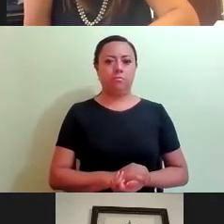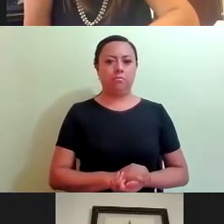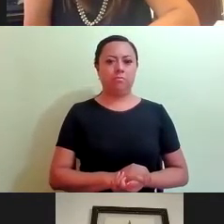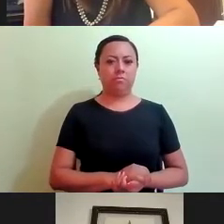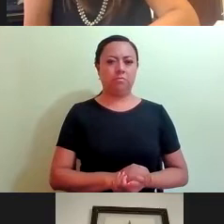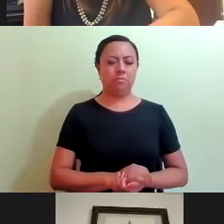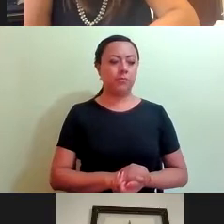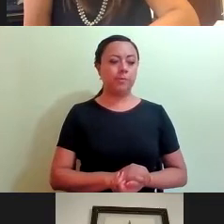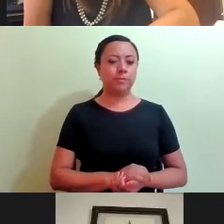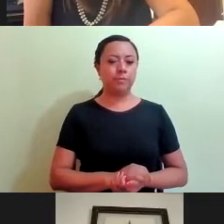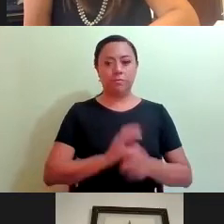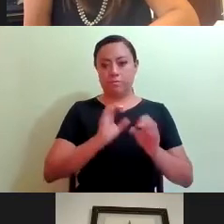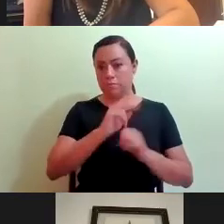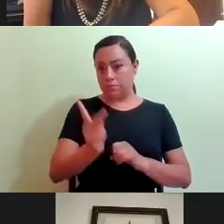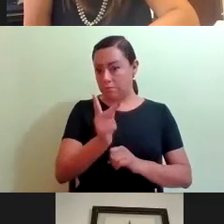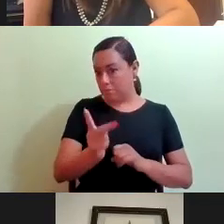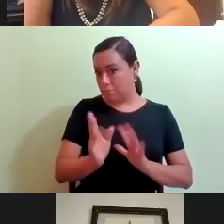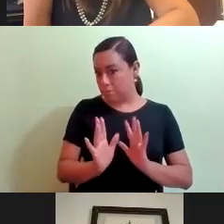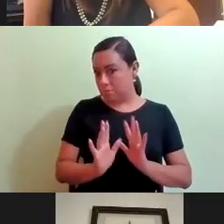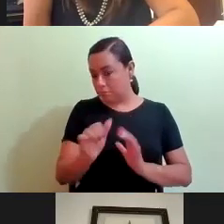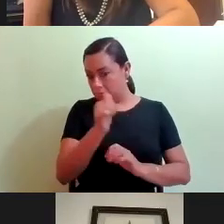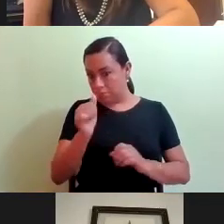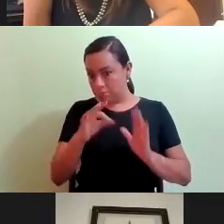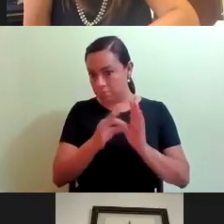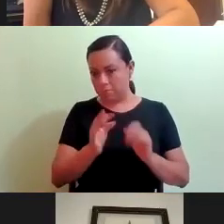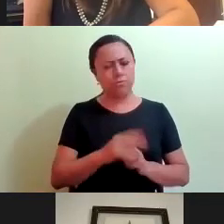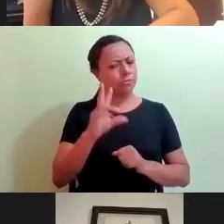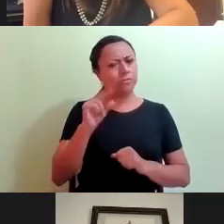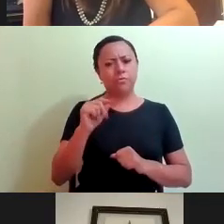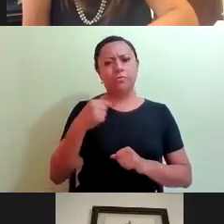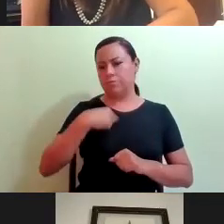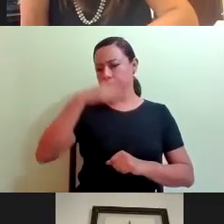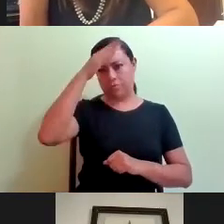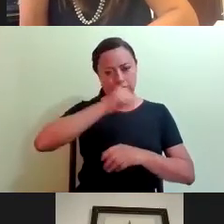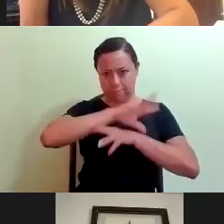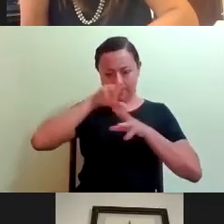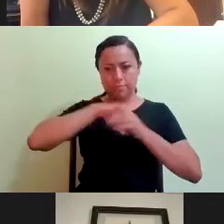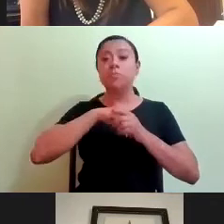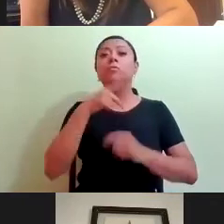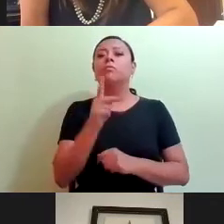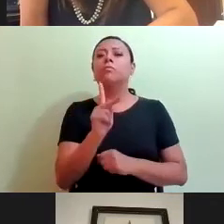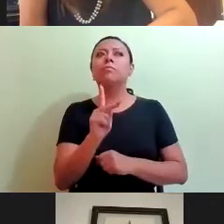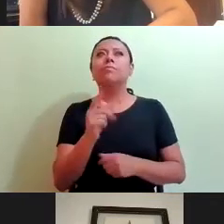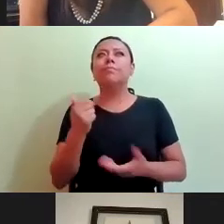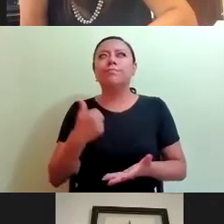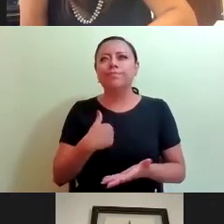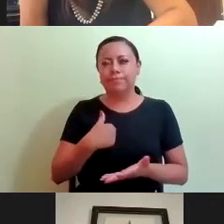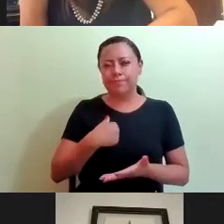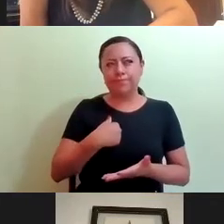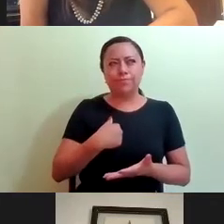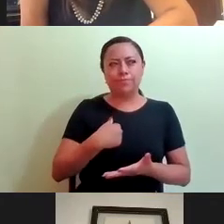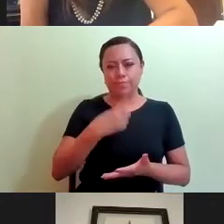O la pregunta va encaminada a otro punto, disculpe. No, estoy completamente de acuerdo, nada más que en todo caso se aprueba ya sea por